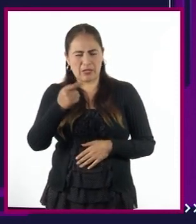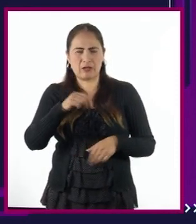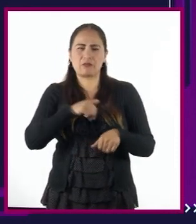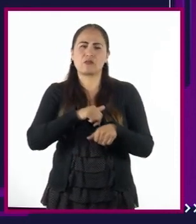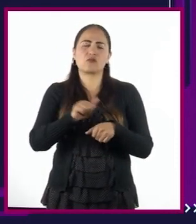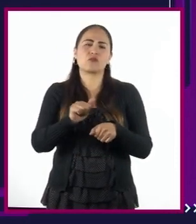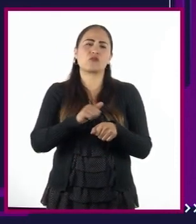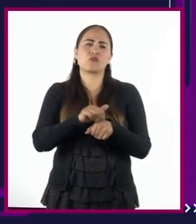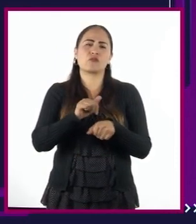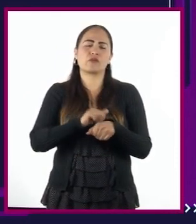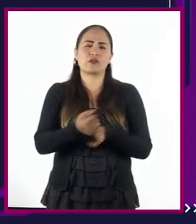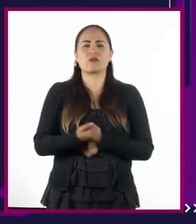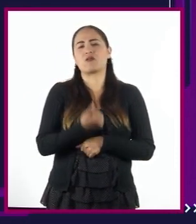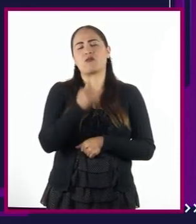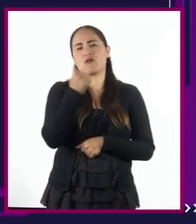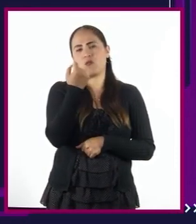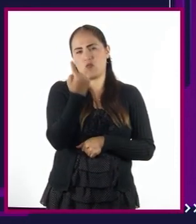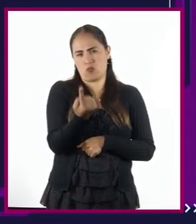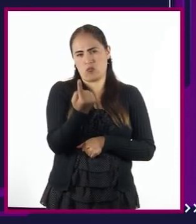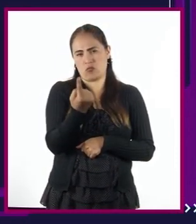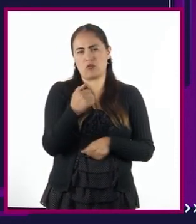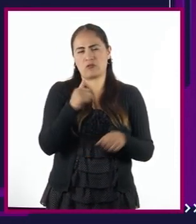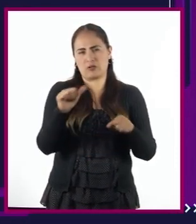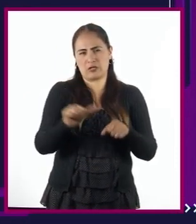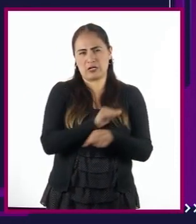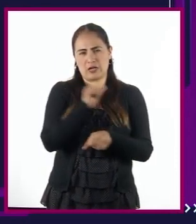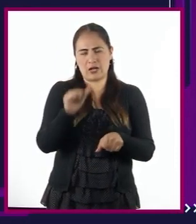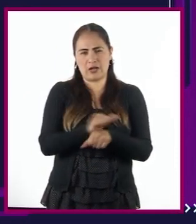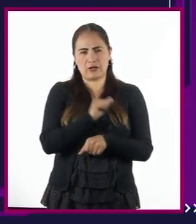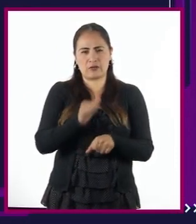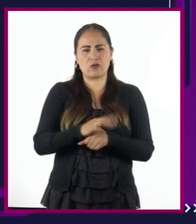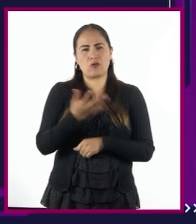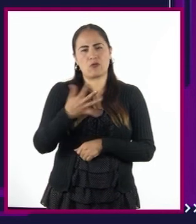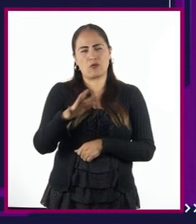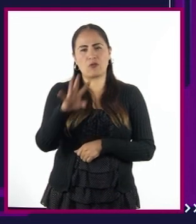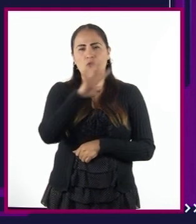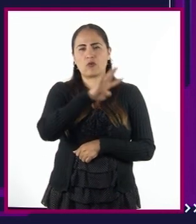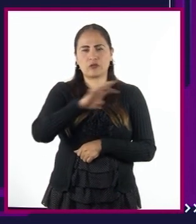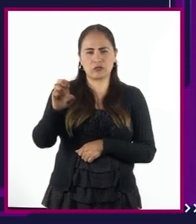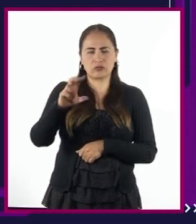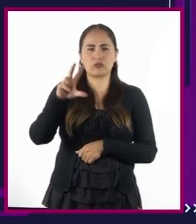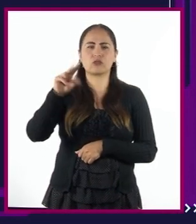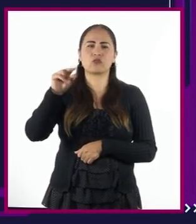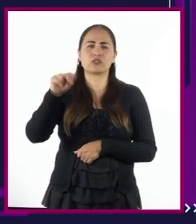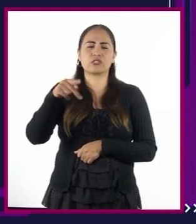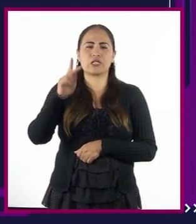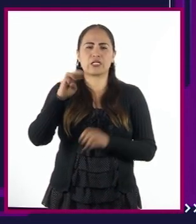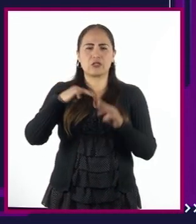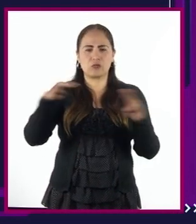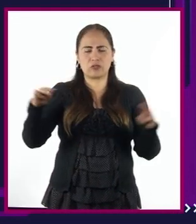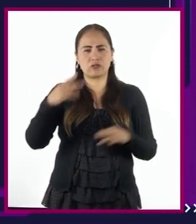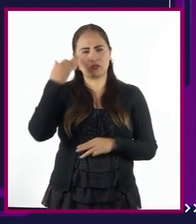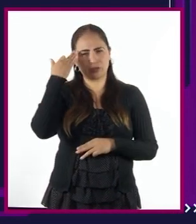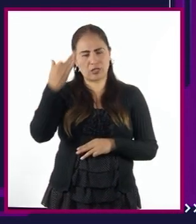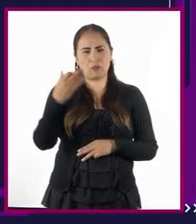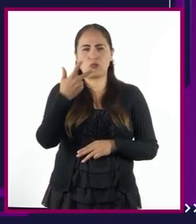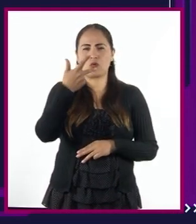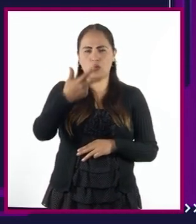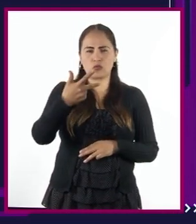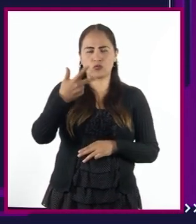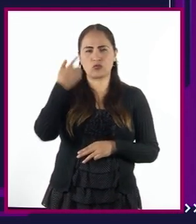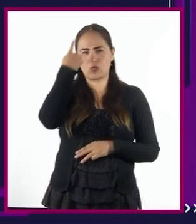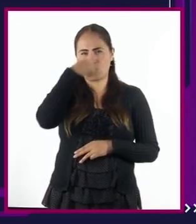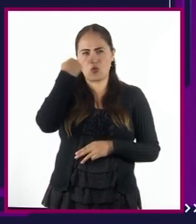1 recorrió aproximadamente 480 kilómetros en 8 horas, mientras